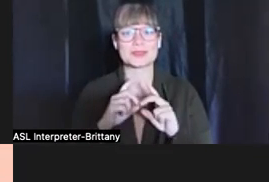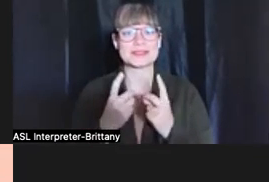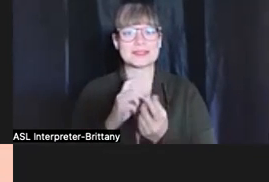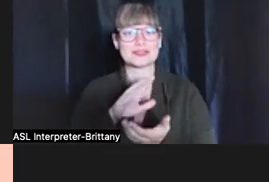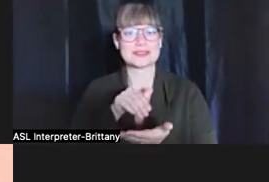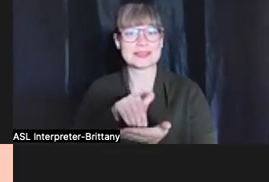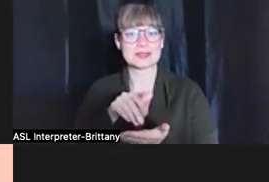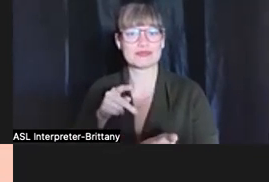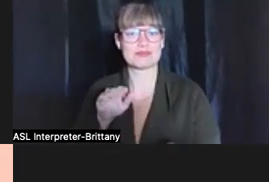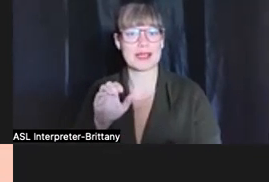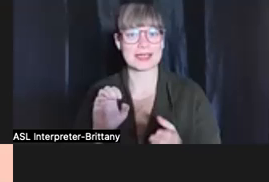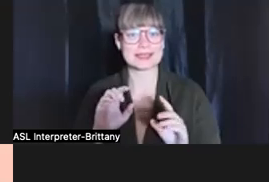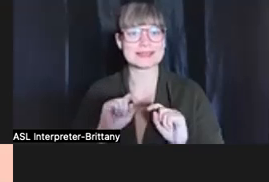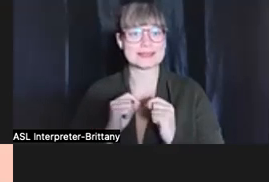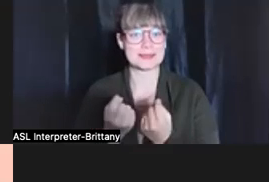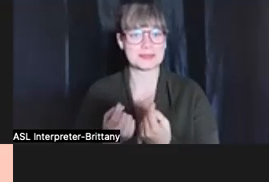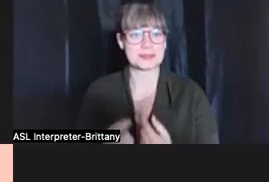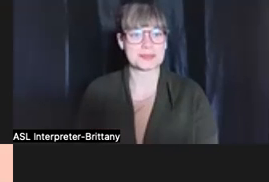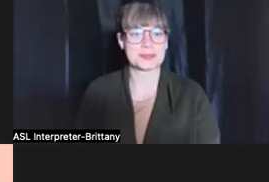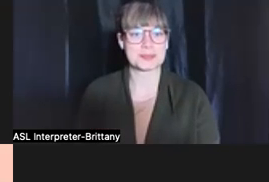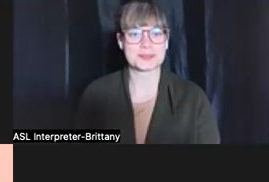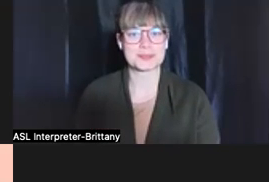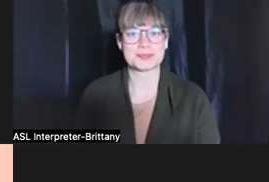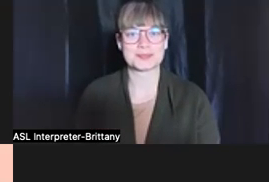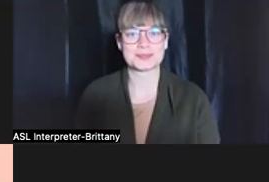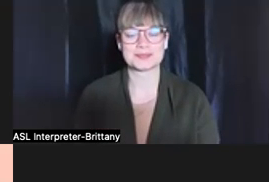con el equipo PACE del Distrito Local Central.